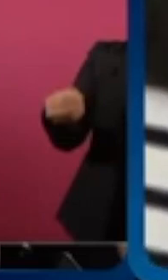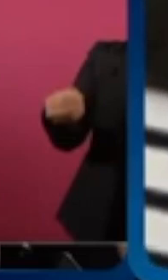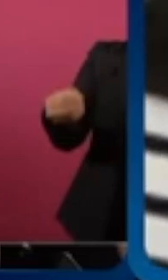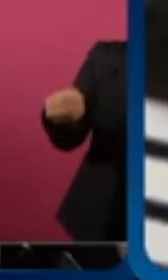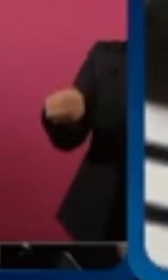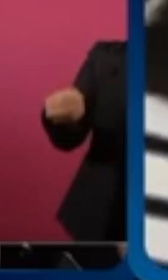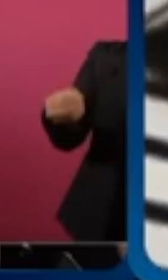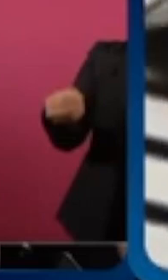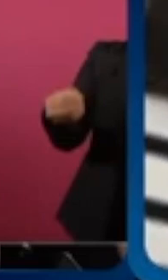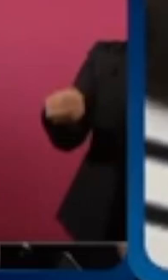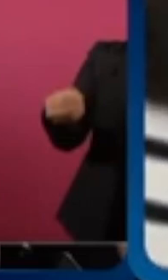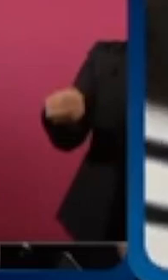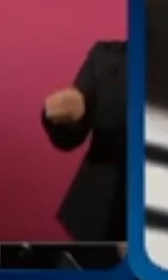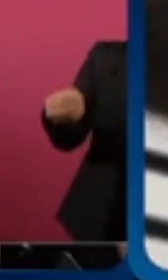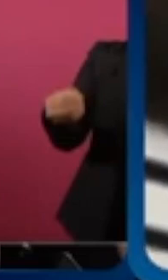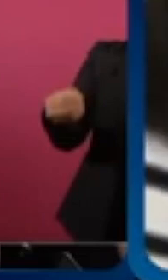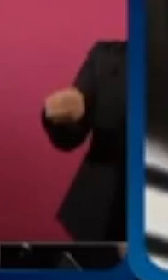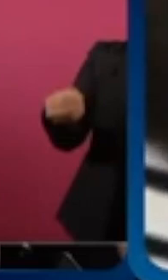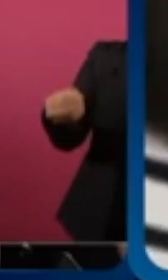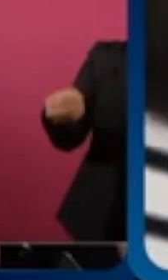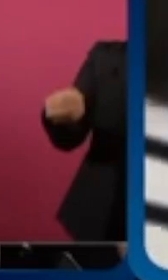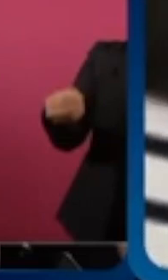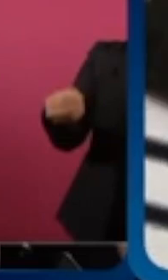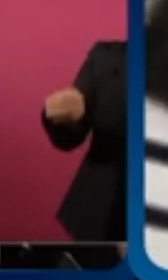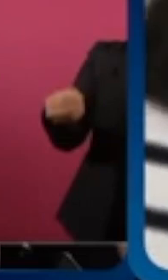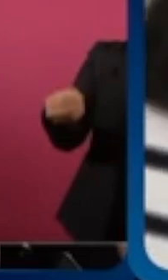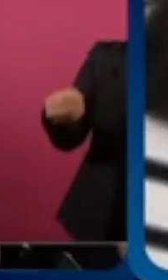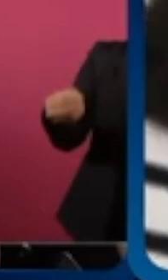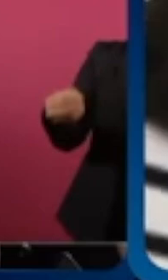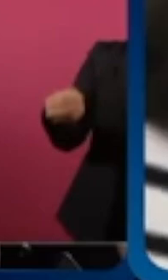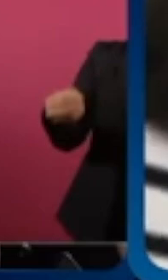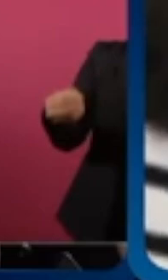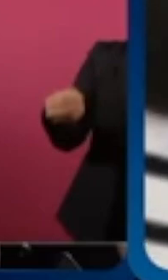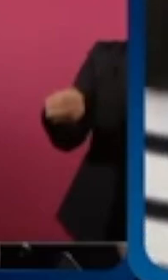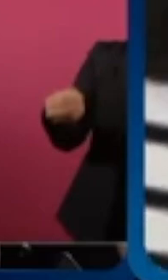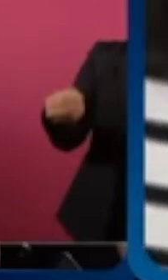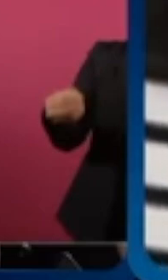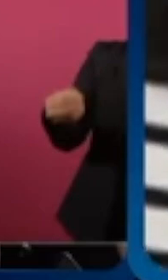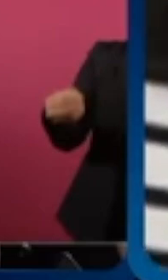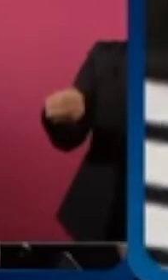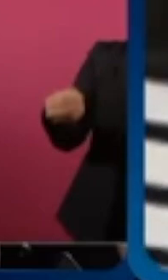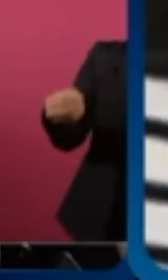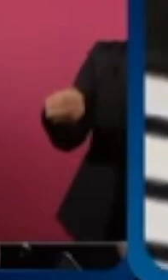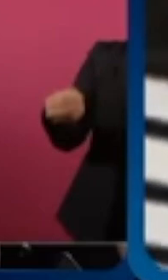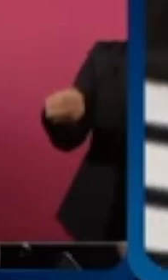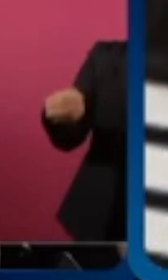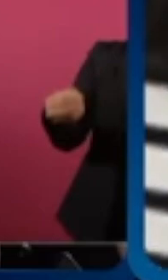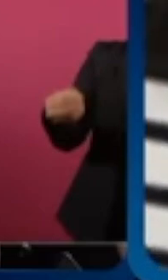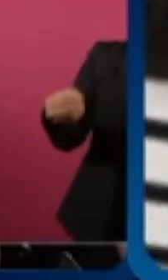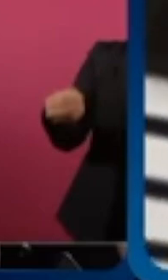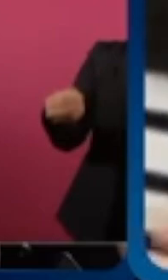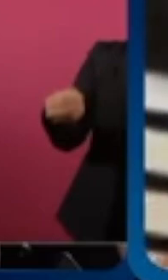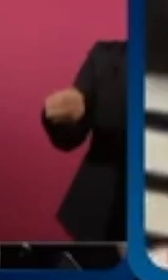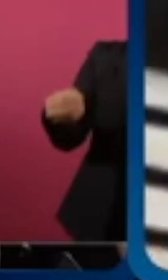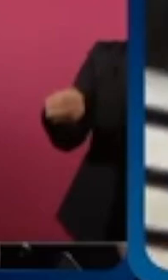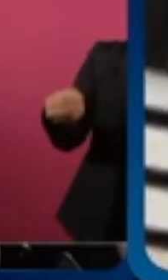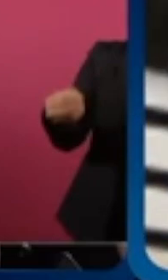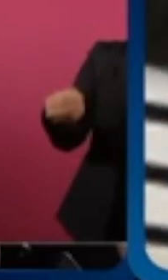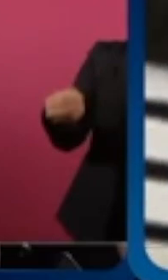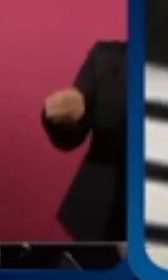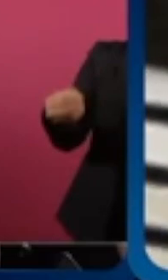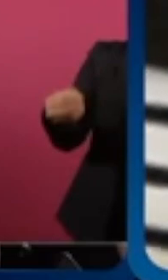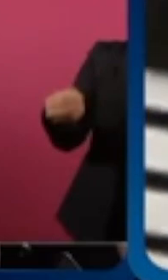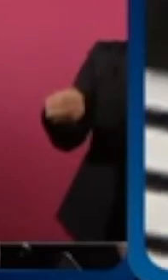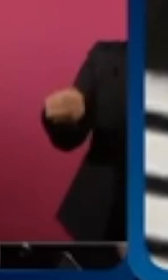que es apostarle a la continuidad, entonces estarás a favor de que deben de acabar los